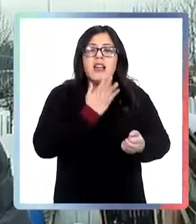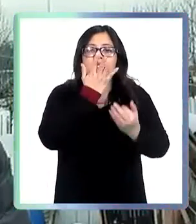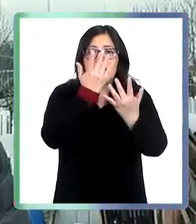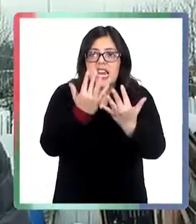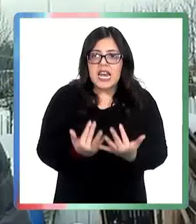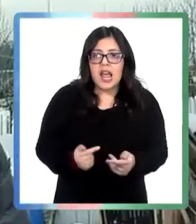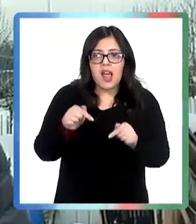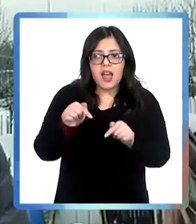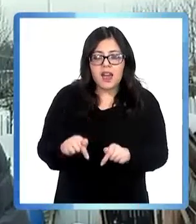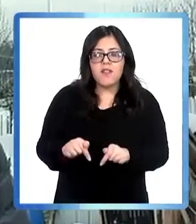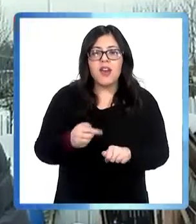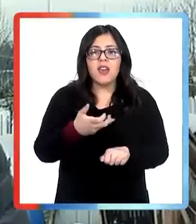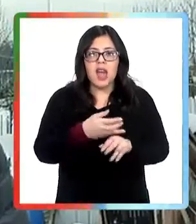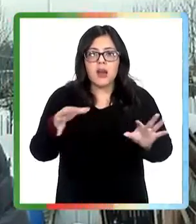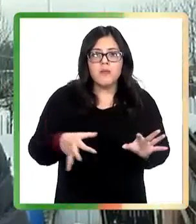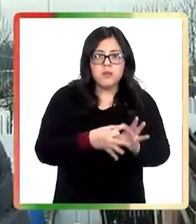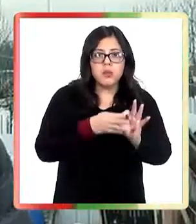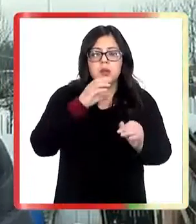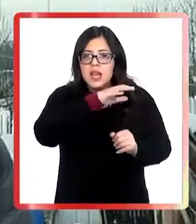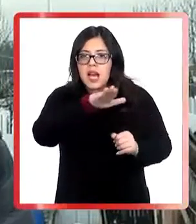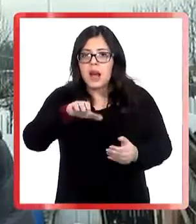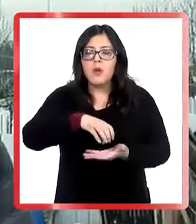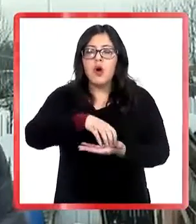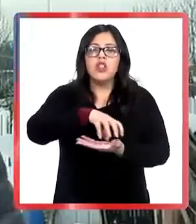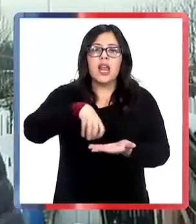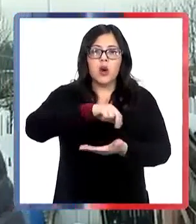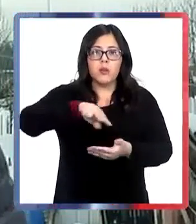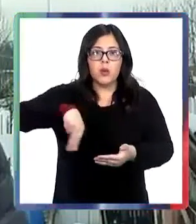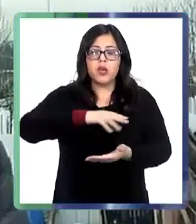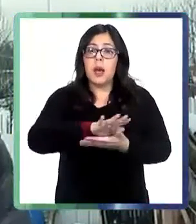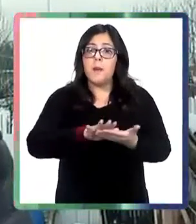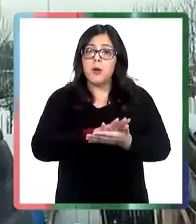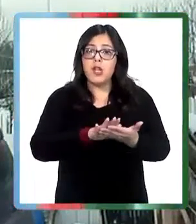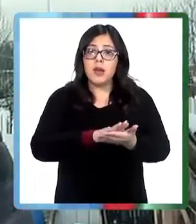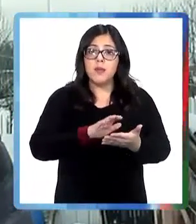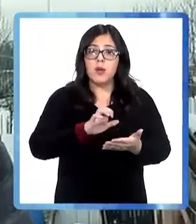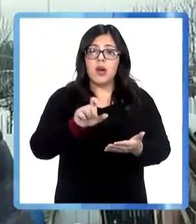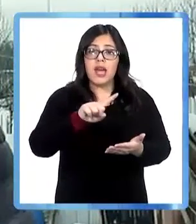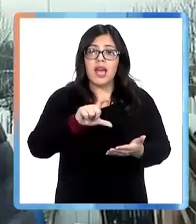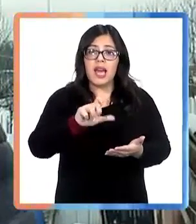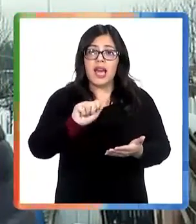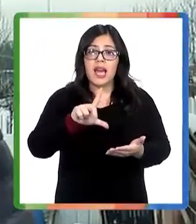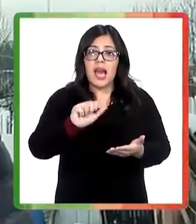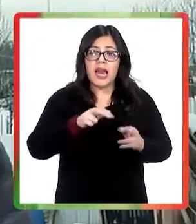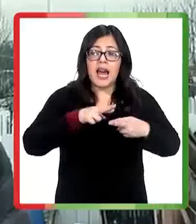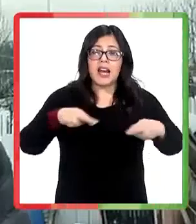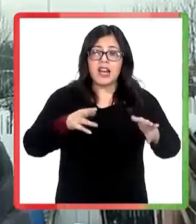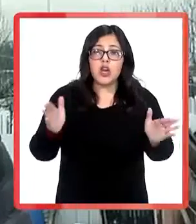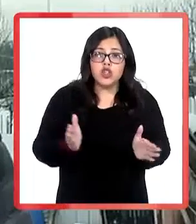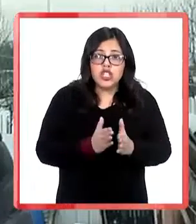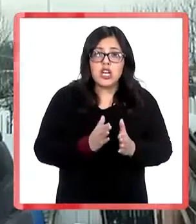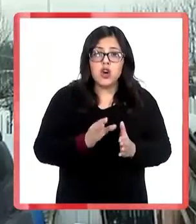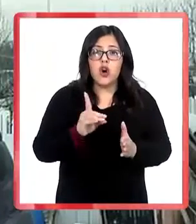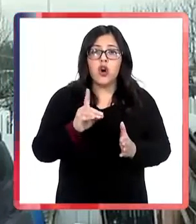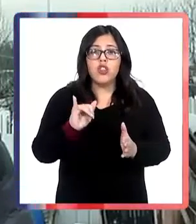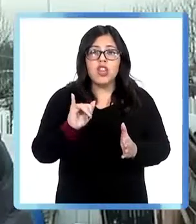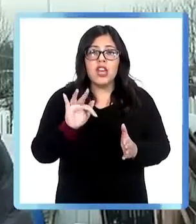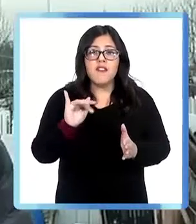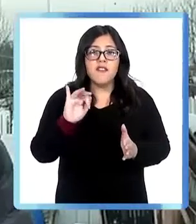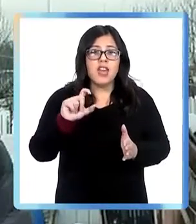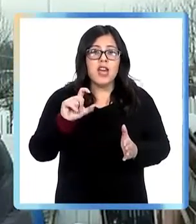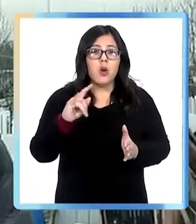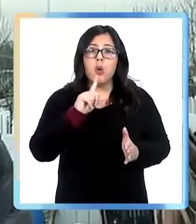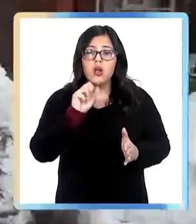la nieve en ruta secundaria que conecta los sectores rurales de nuestra comuna, como es Las Escalas, Río Chico,